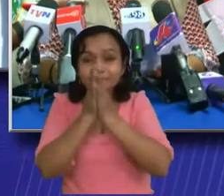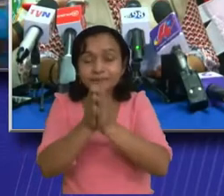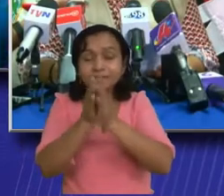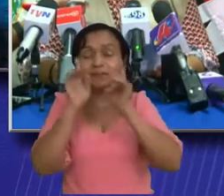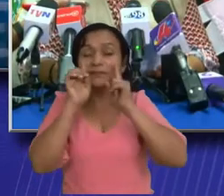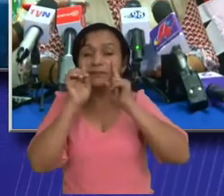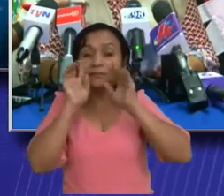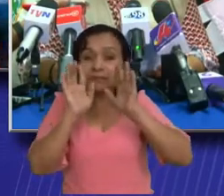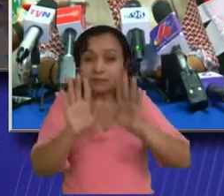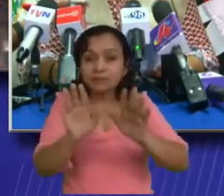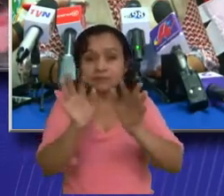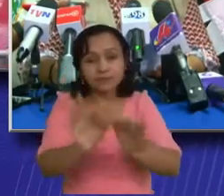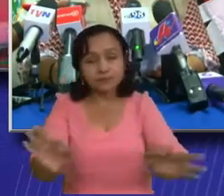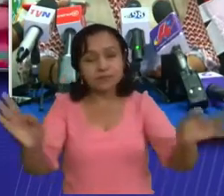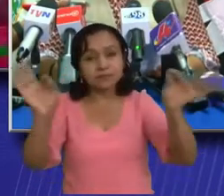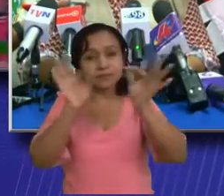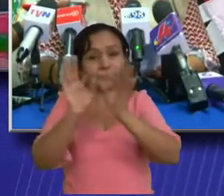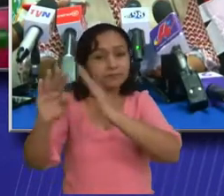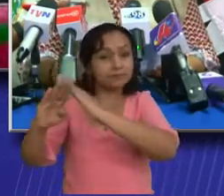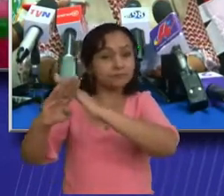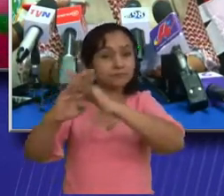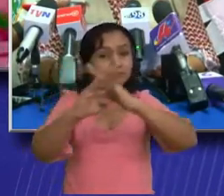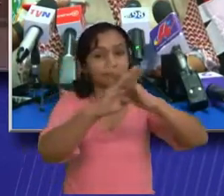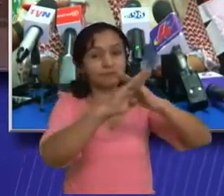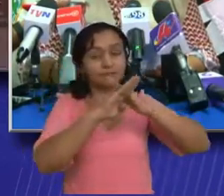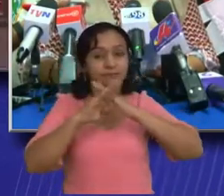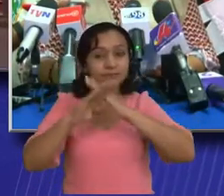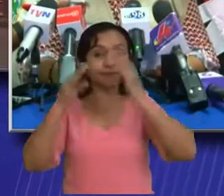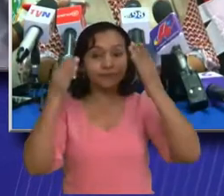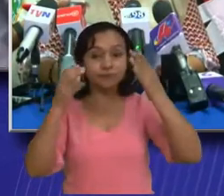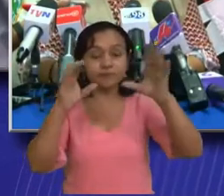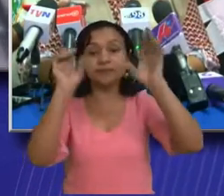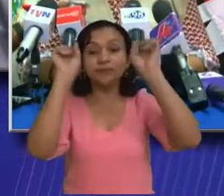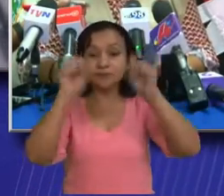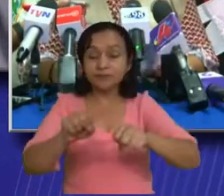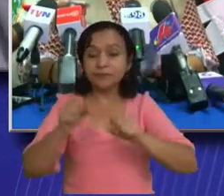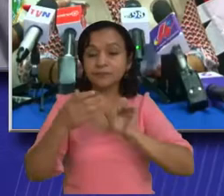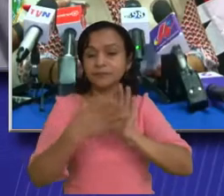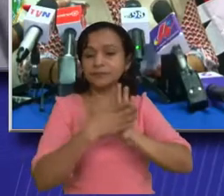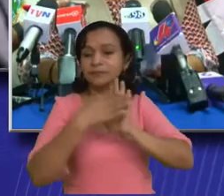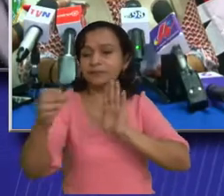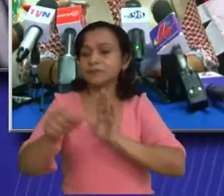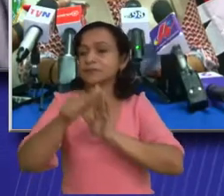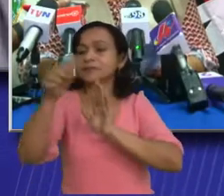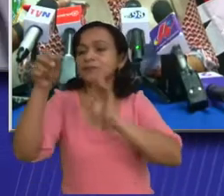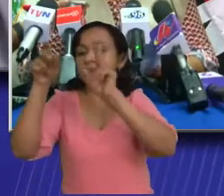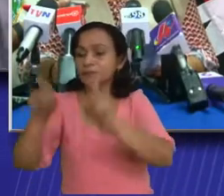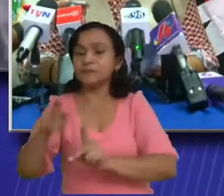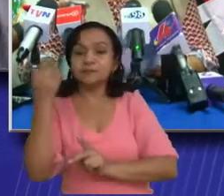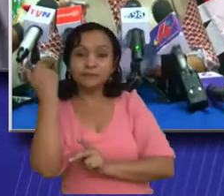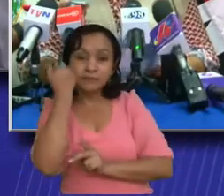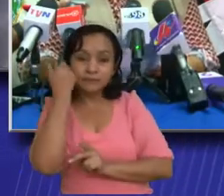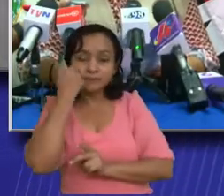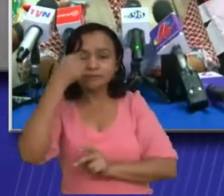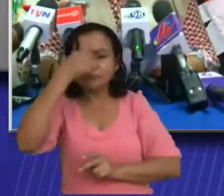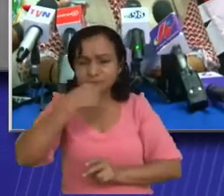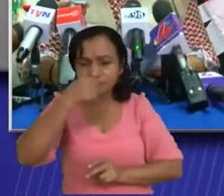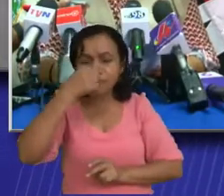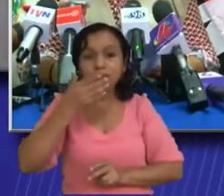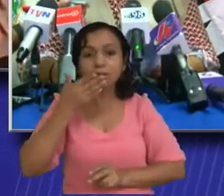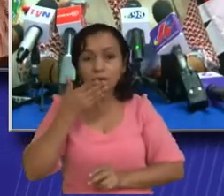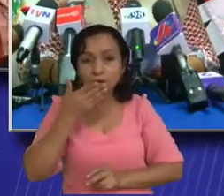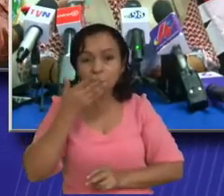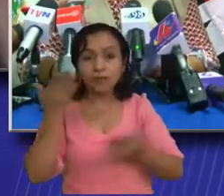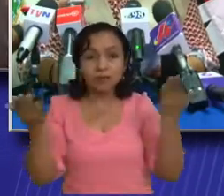cuidado importante de evitar las condiciones que puedan transmitir a otras personas estos cuadros respiratorios. En